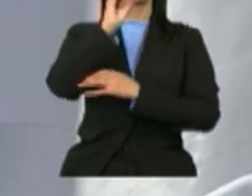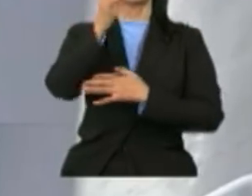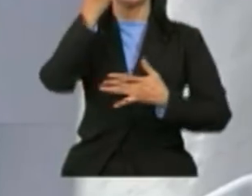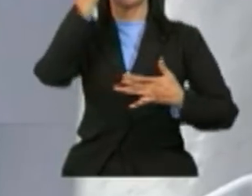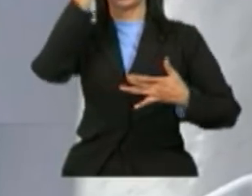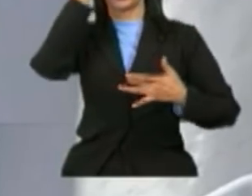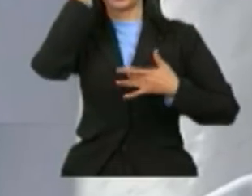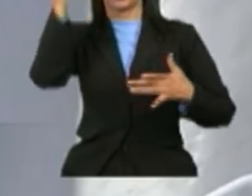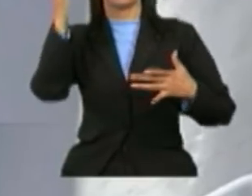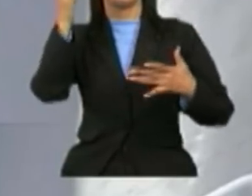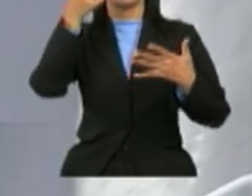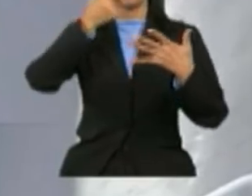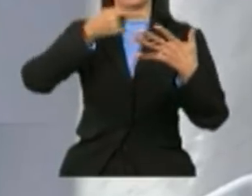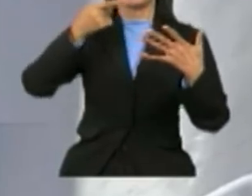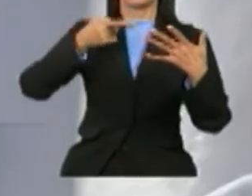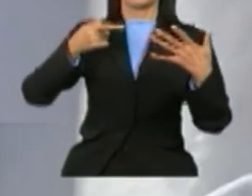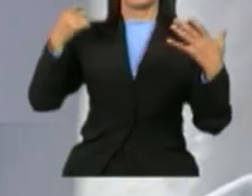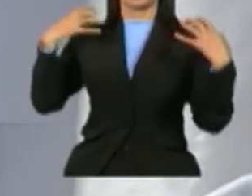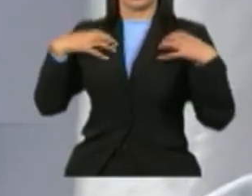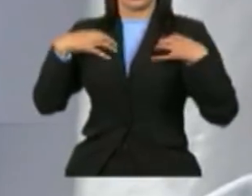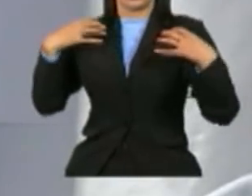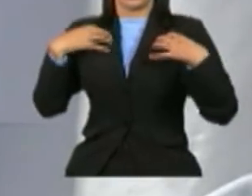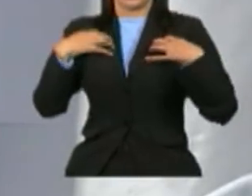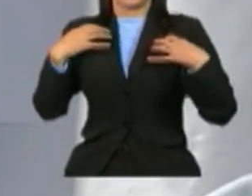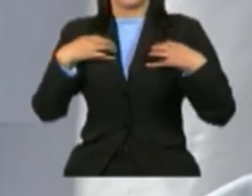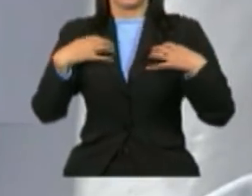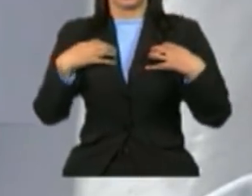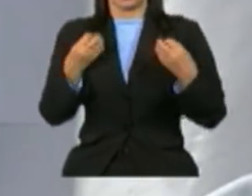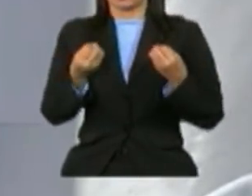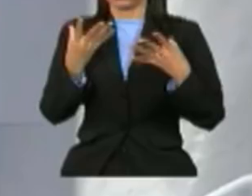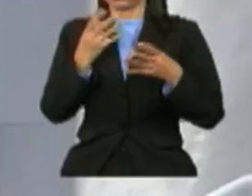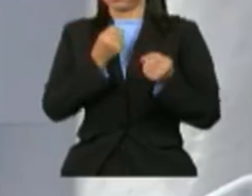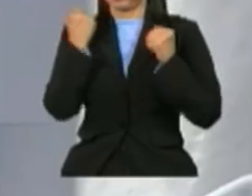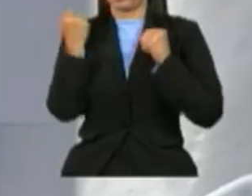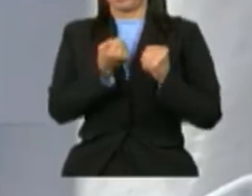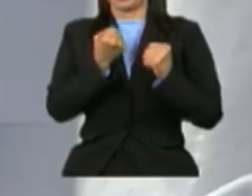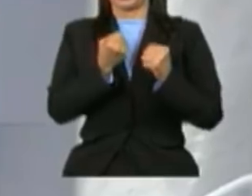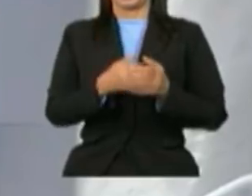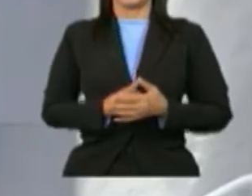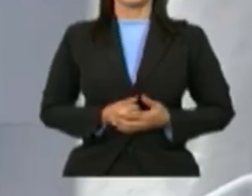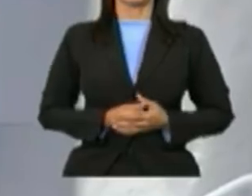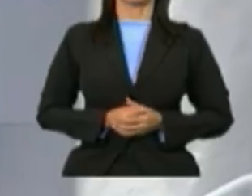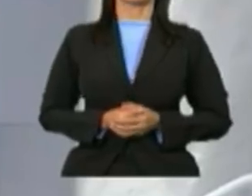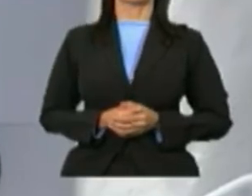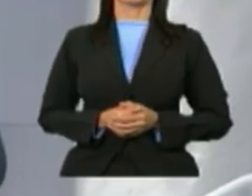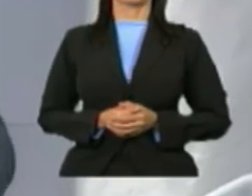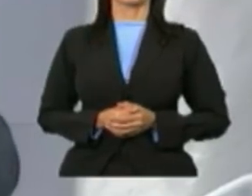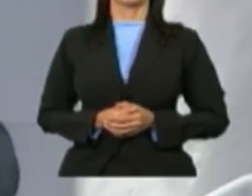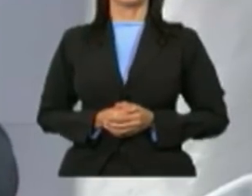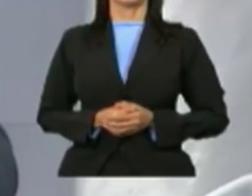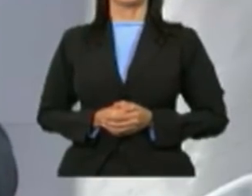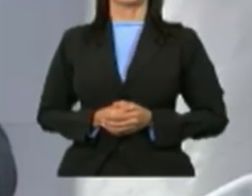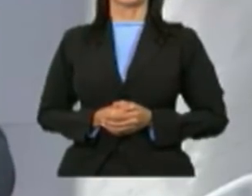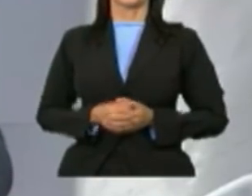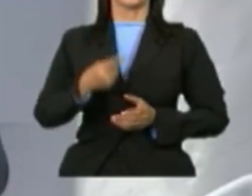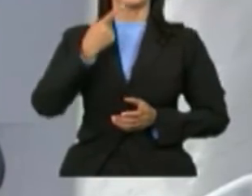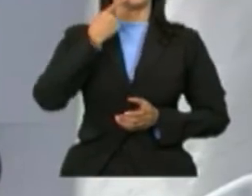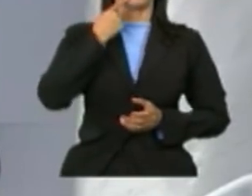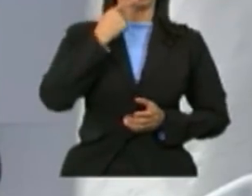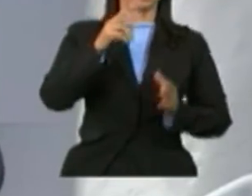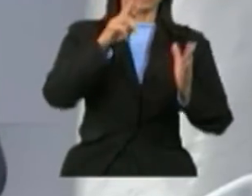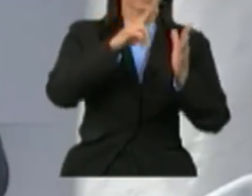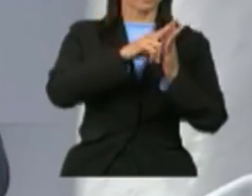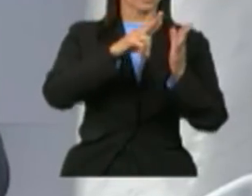5% enfermedad pulmonar crónica. Con relación a las